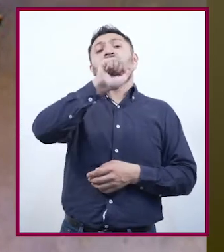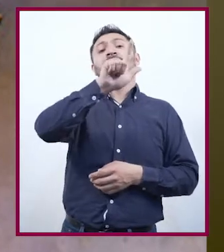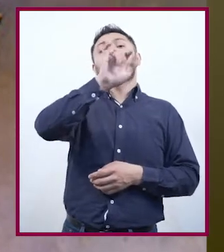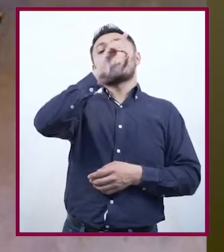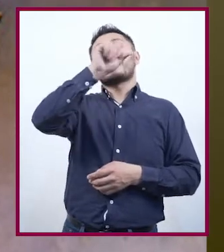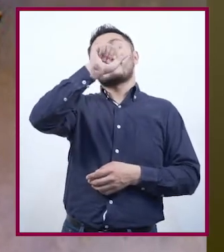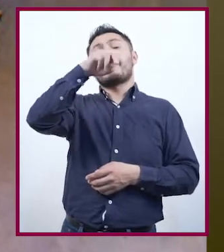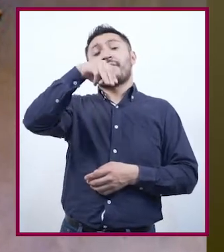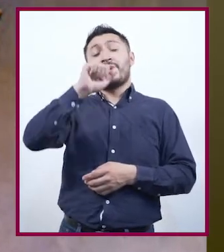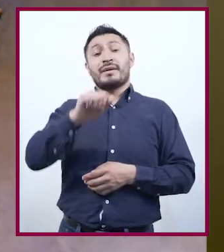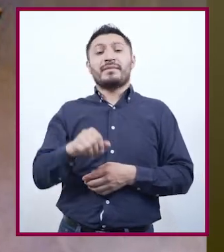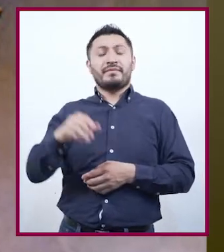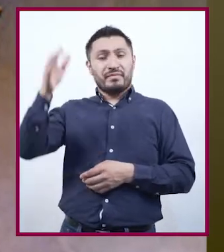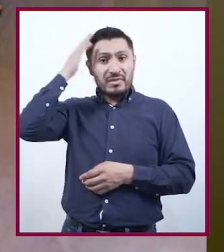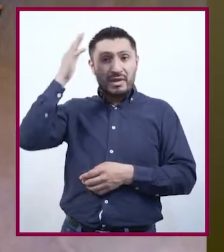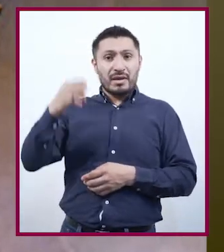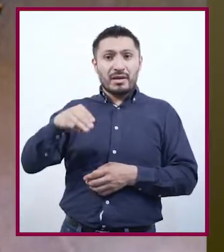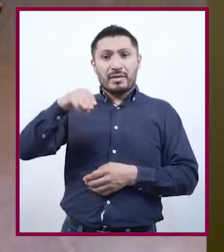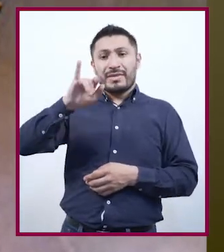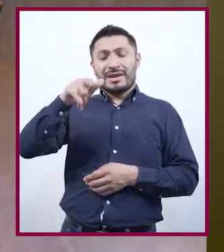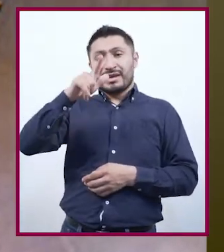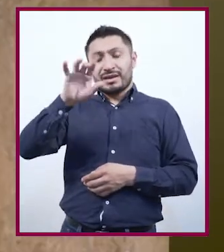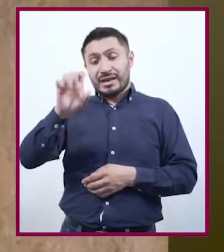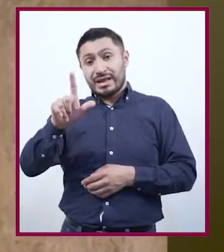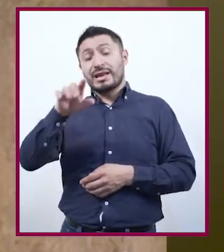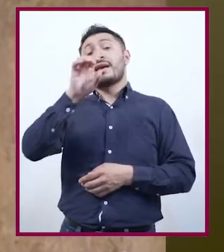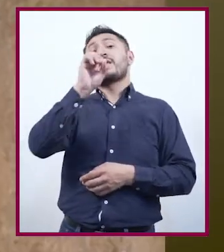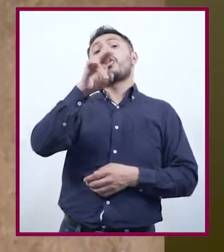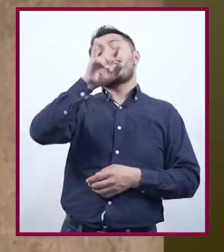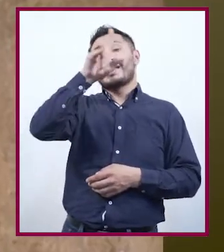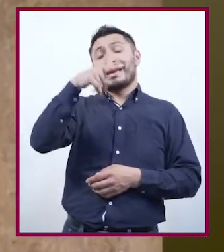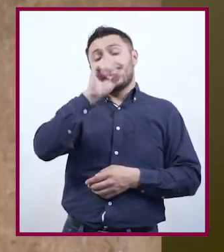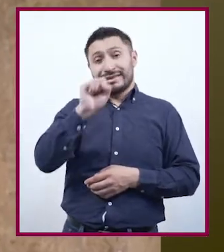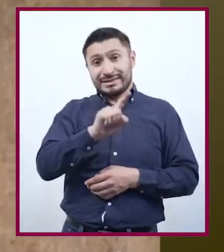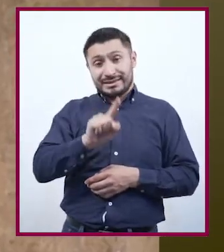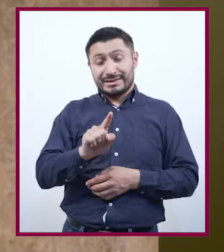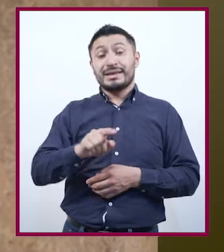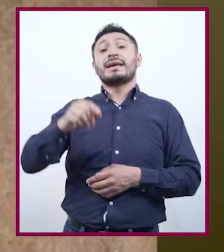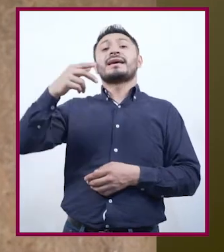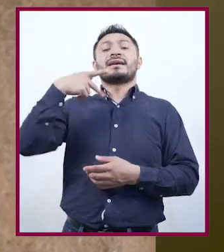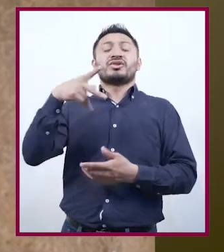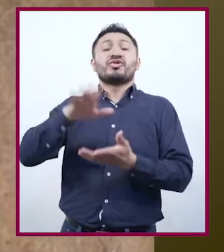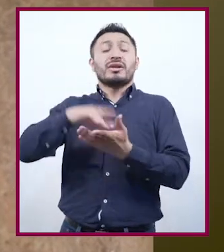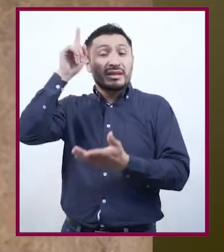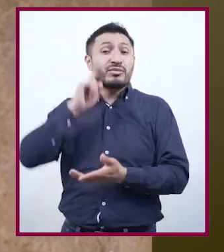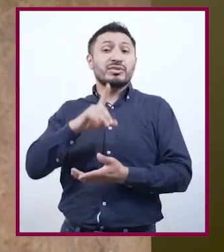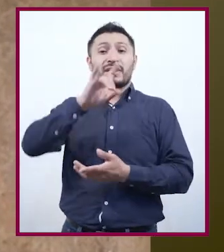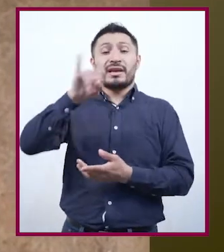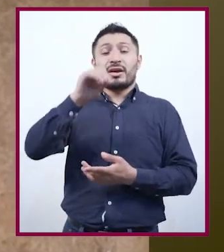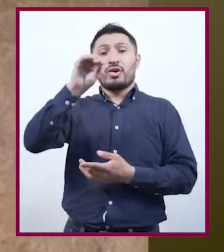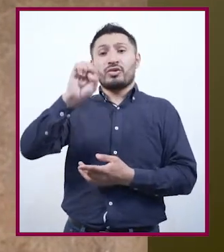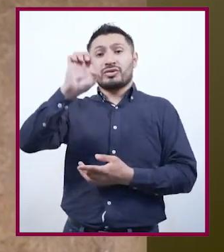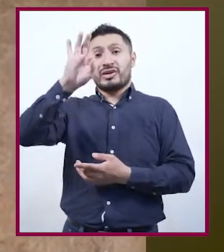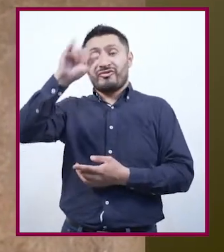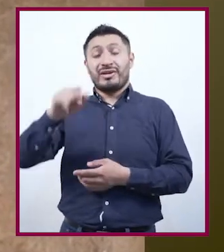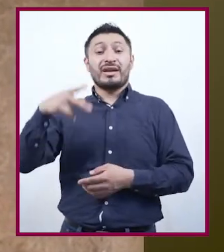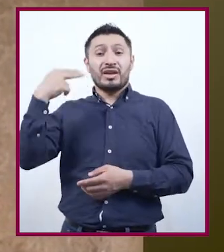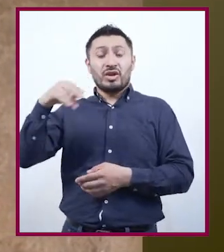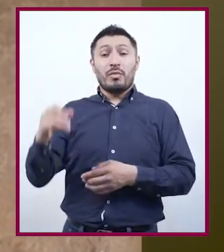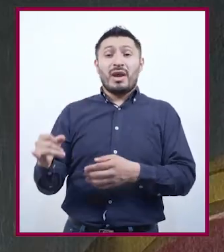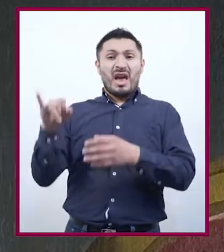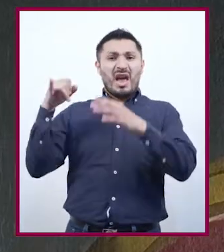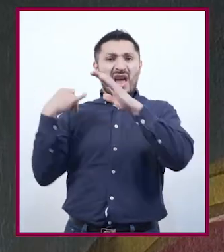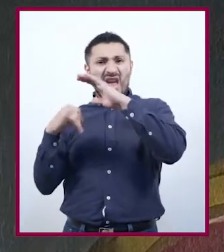los corregidores Don Miguel Domínguez y su esposa Josefa Ortiz de Domínguez. todos ellos denominados